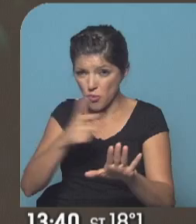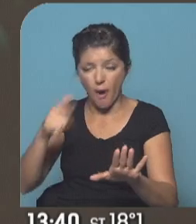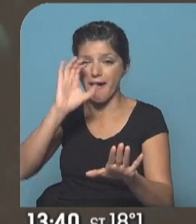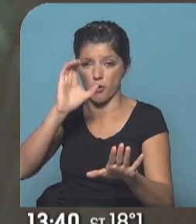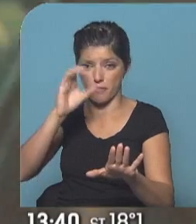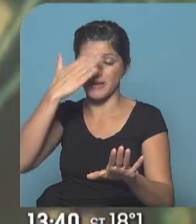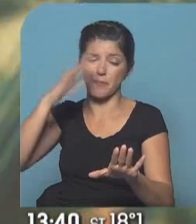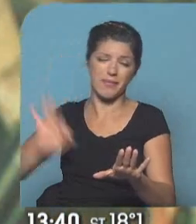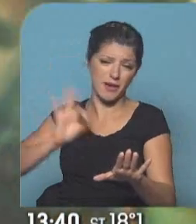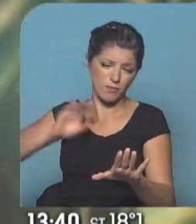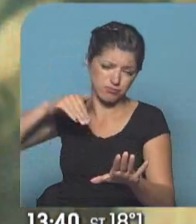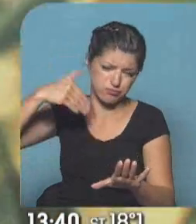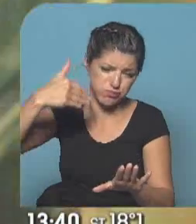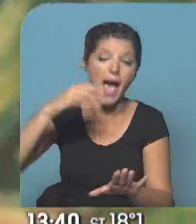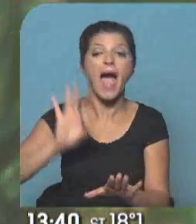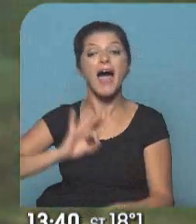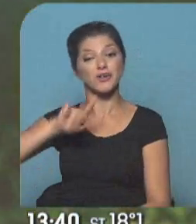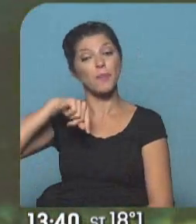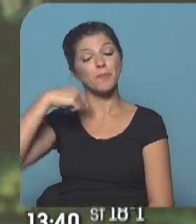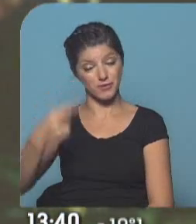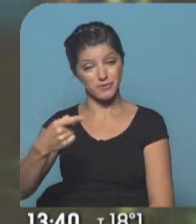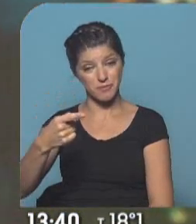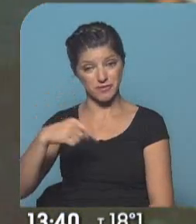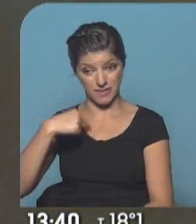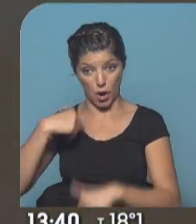varias décadas el año próximo Colombia, de prosperar